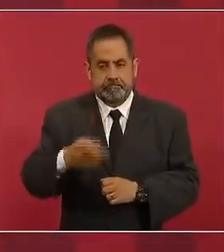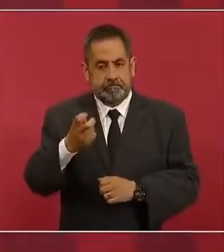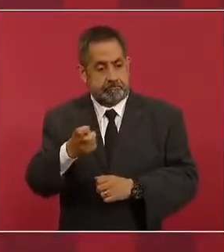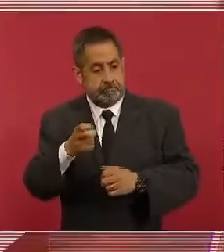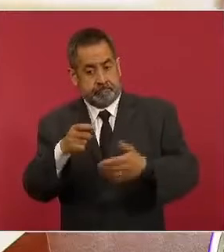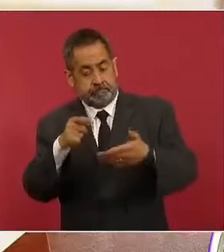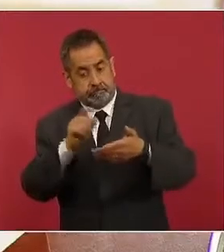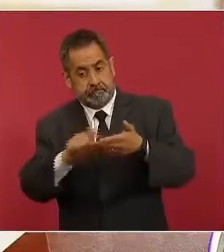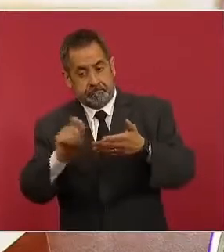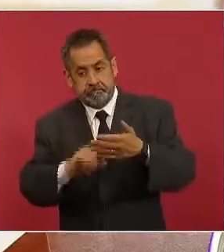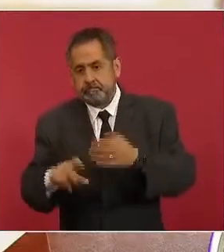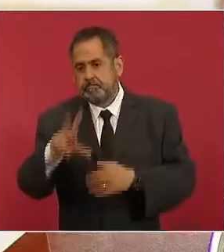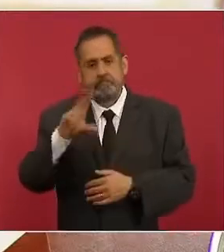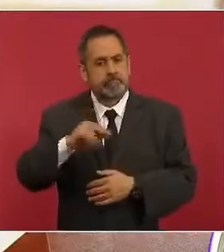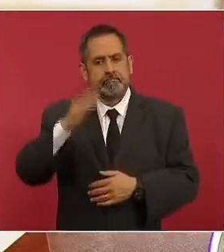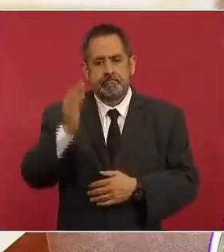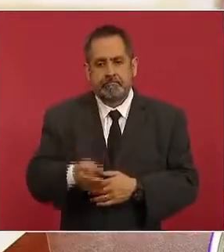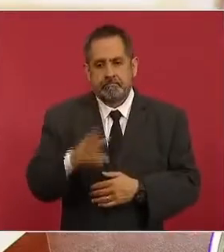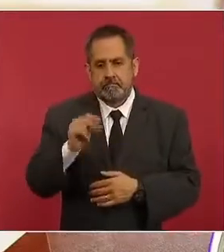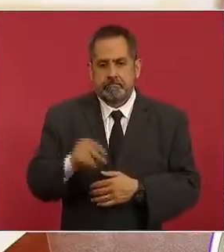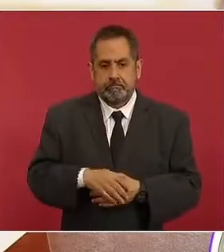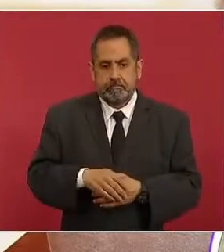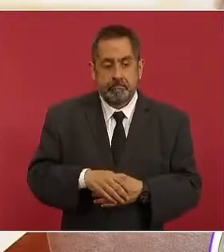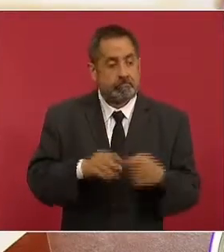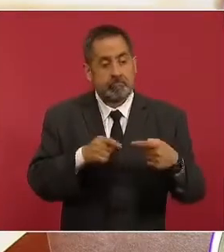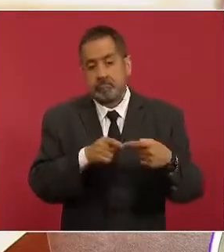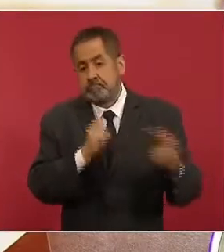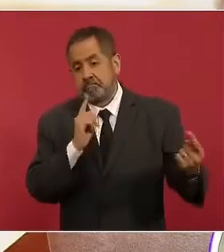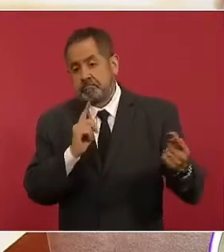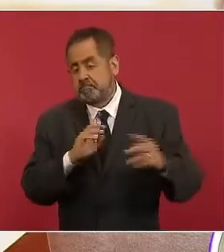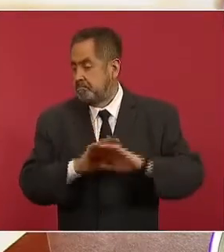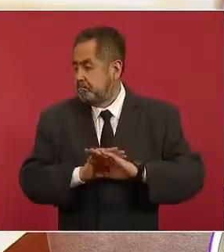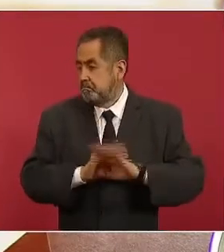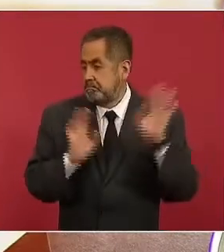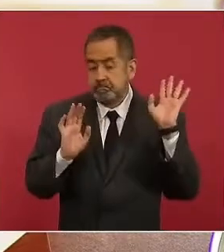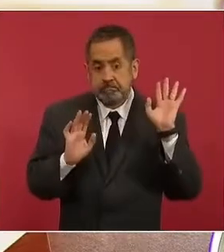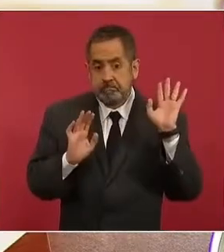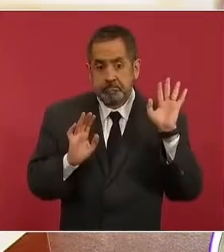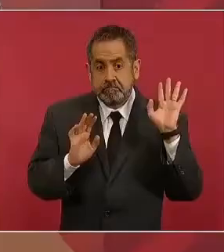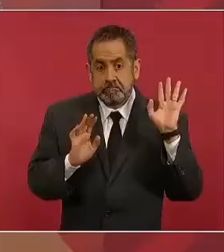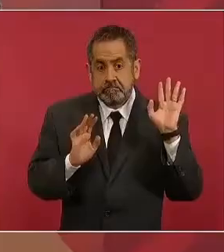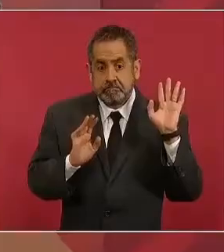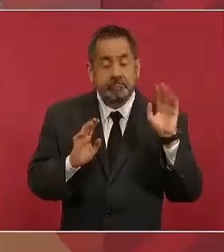ese capítulo y se rompieron las negociaciones.